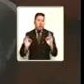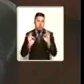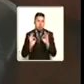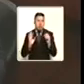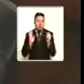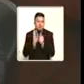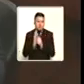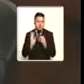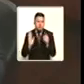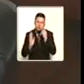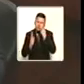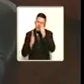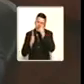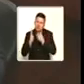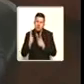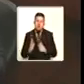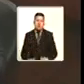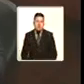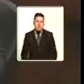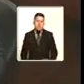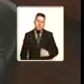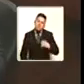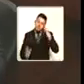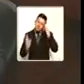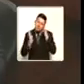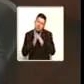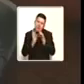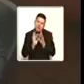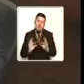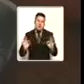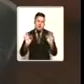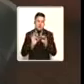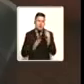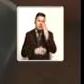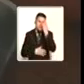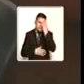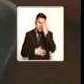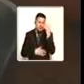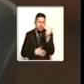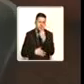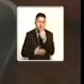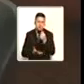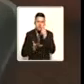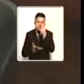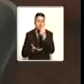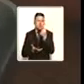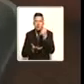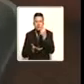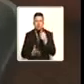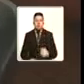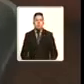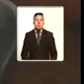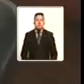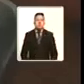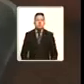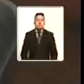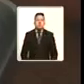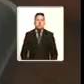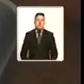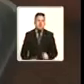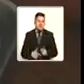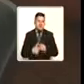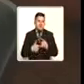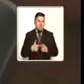están bajo revisión. Y yo creo que eso también es importante para saber si estamos destinando los recursos que son.